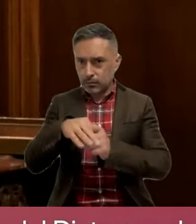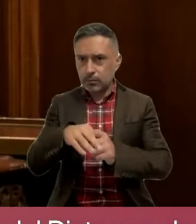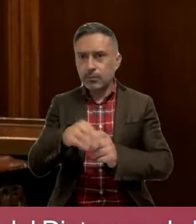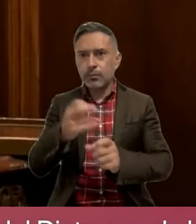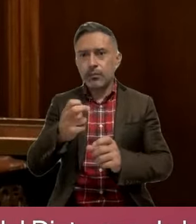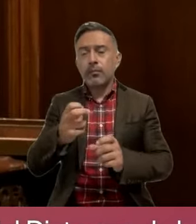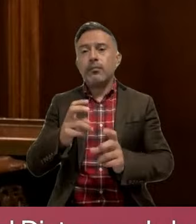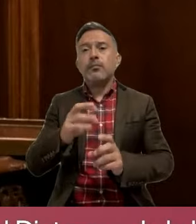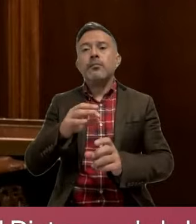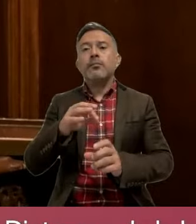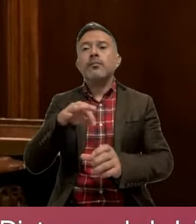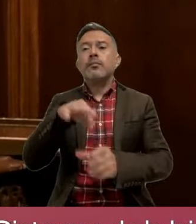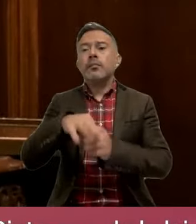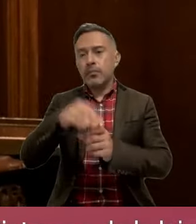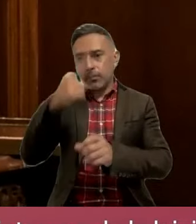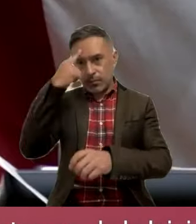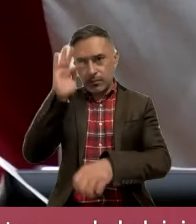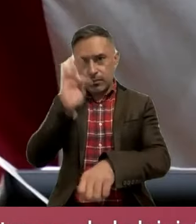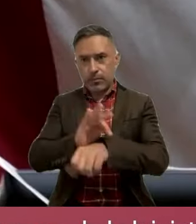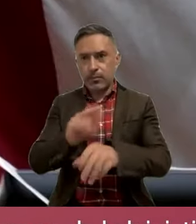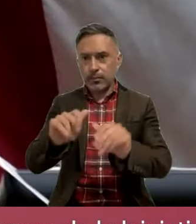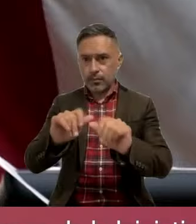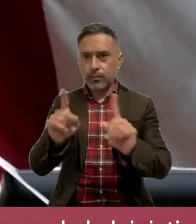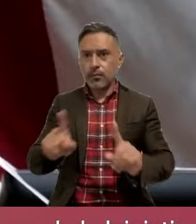la paz. Muchas gracias.